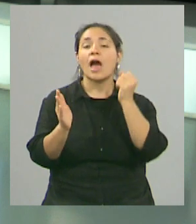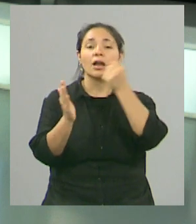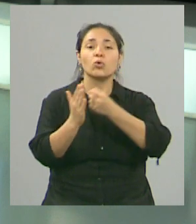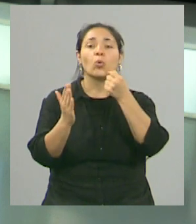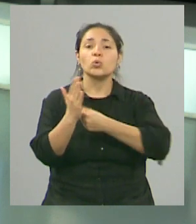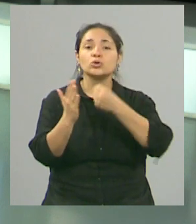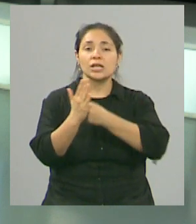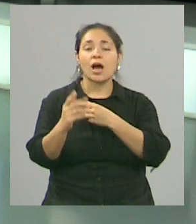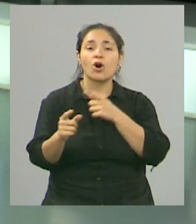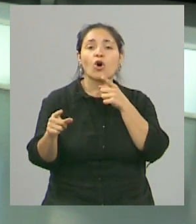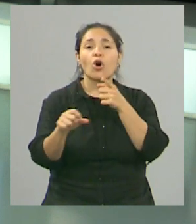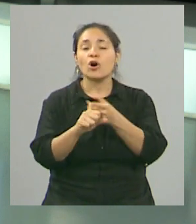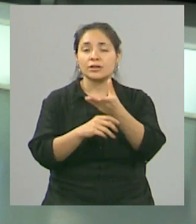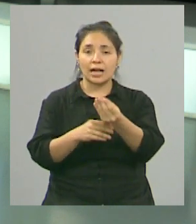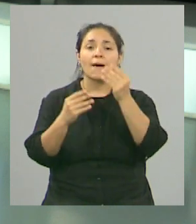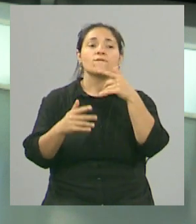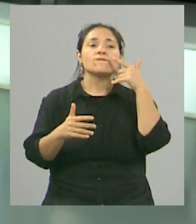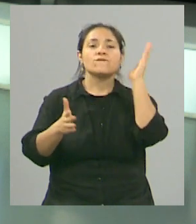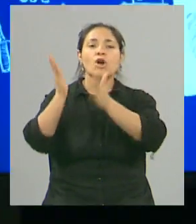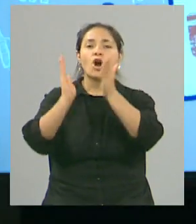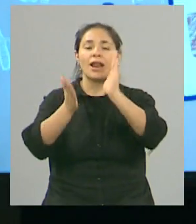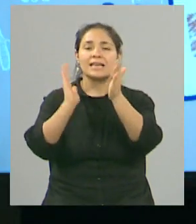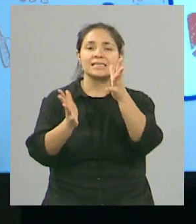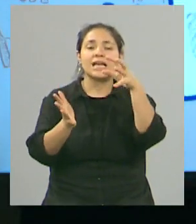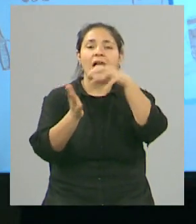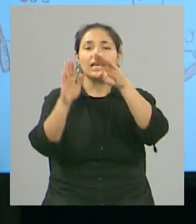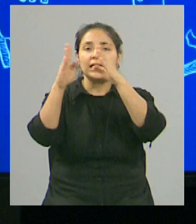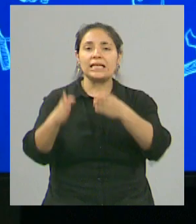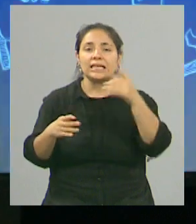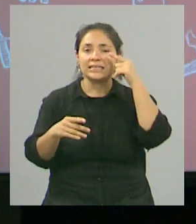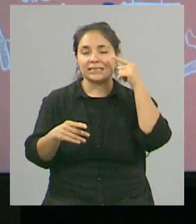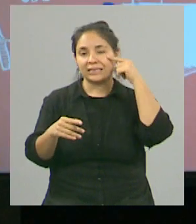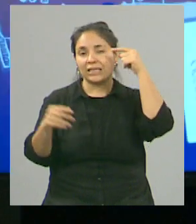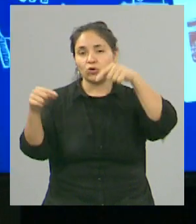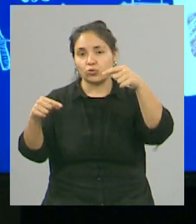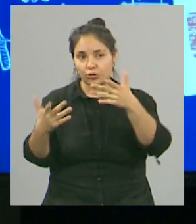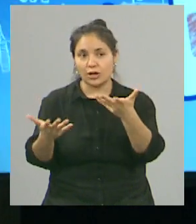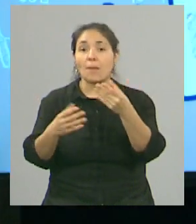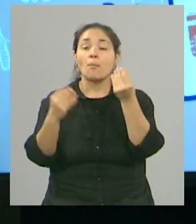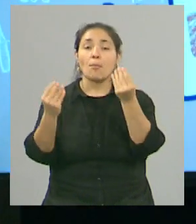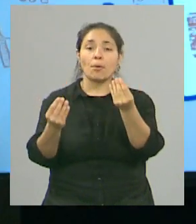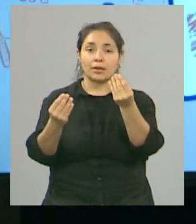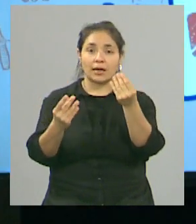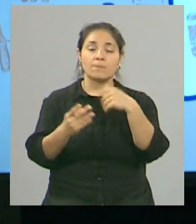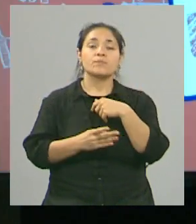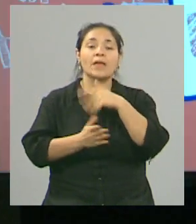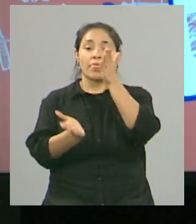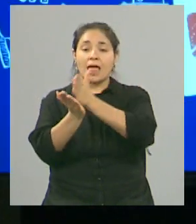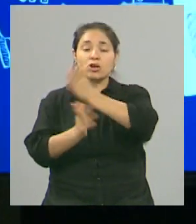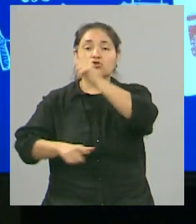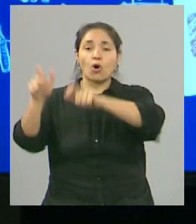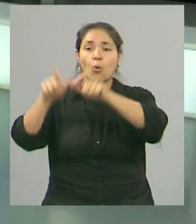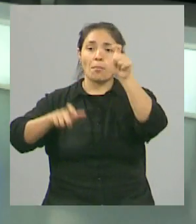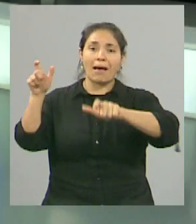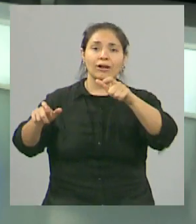Violencia Institucional en conmemoración a la violación por los derechos humanos por las fuerzas de seguridad, en relación a este caso